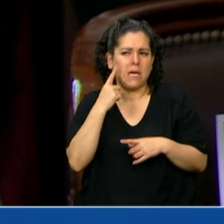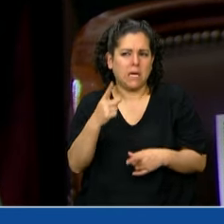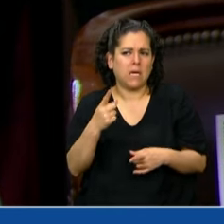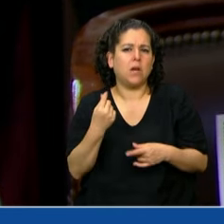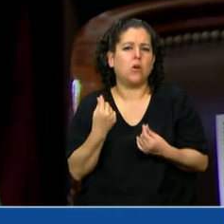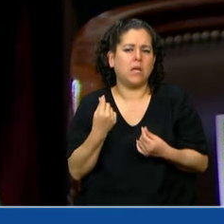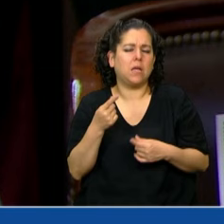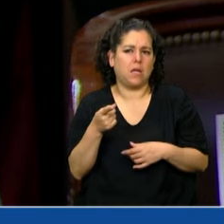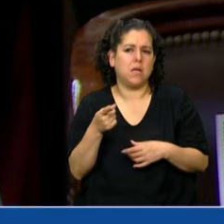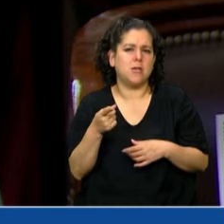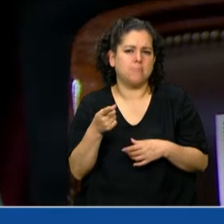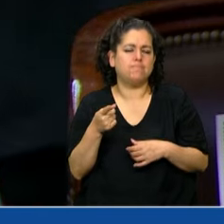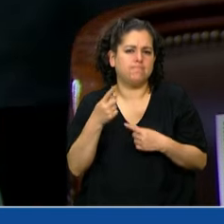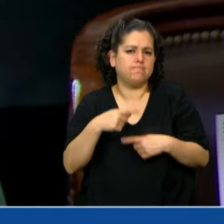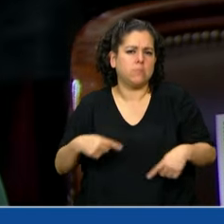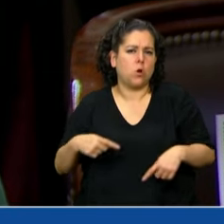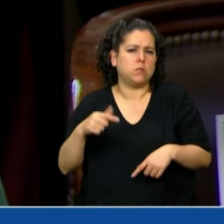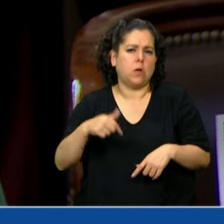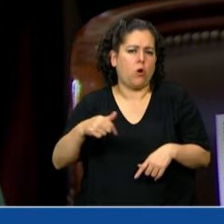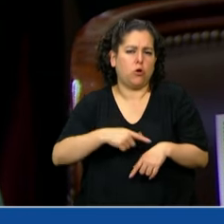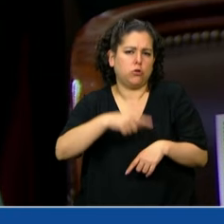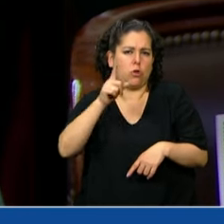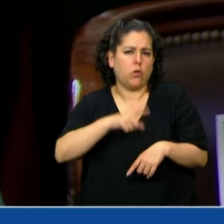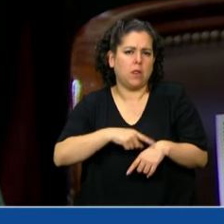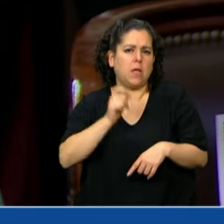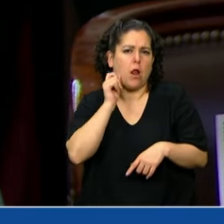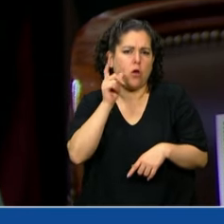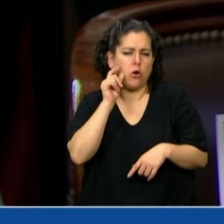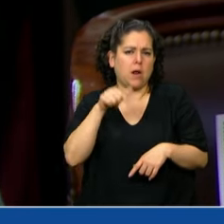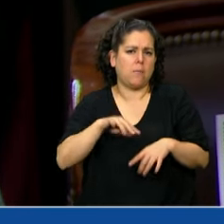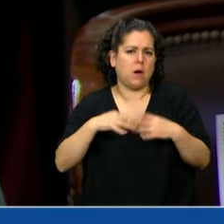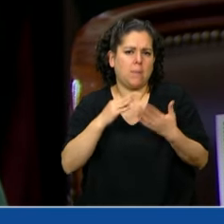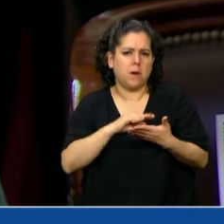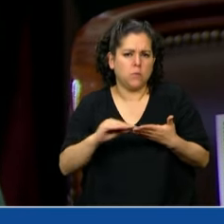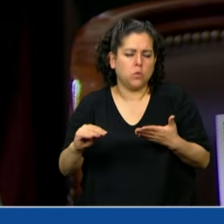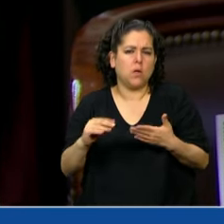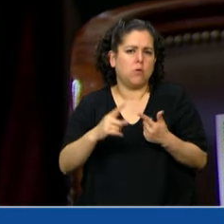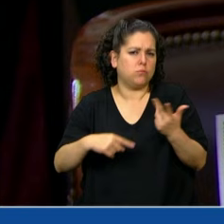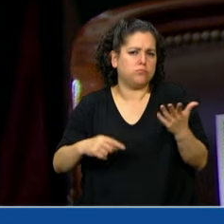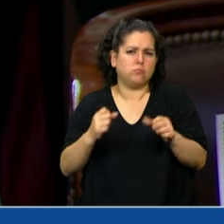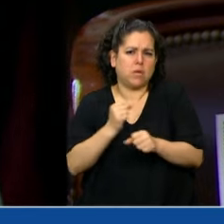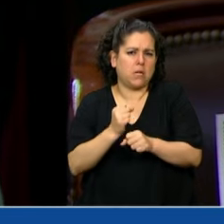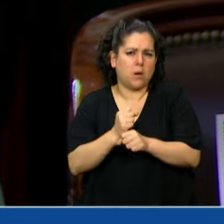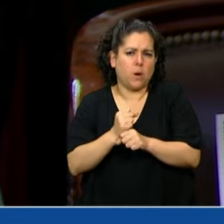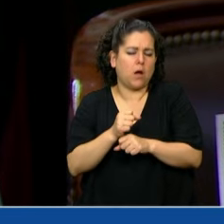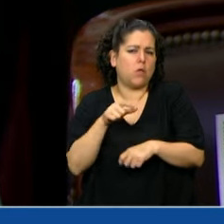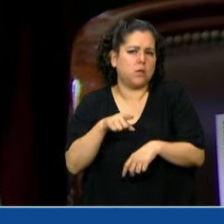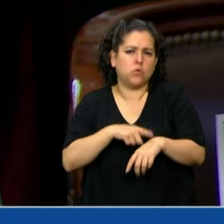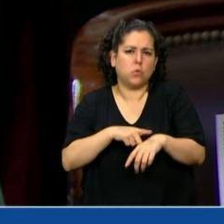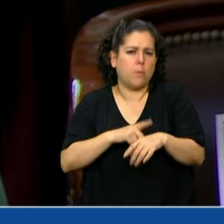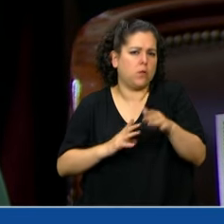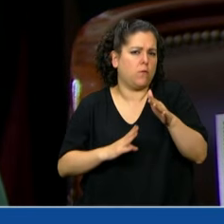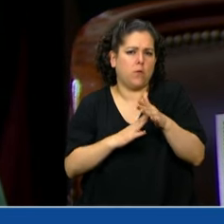además de todo lo que hoy hemos logrado en este recinto y de todo lo trabajado es un momento